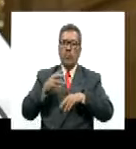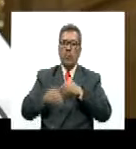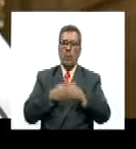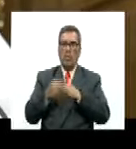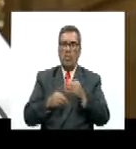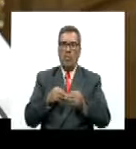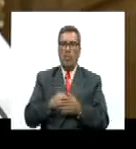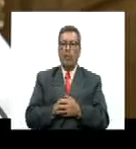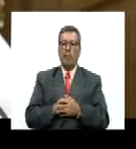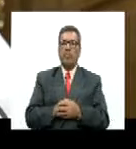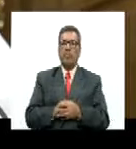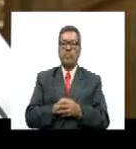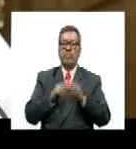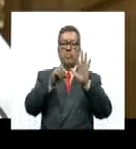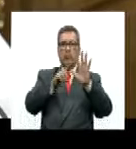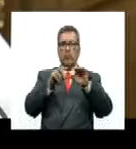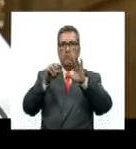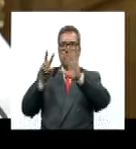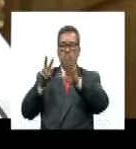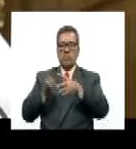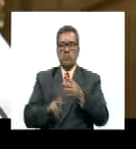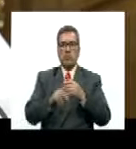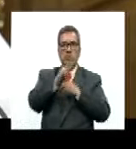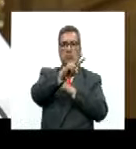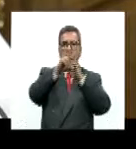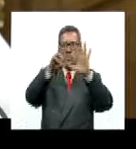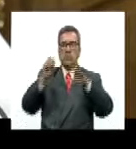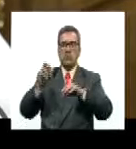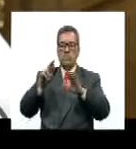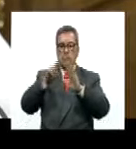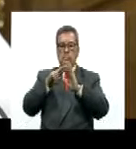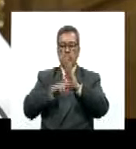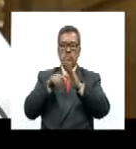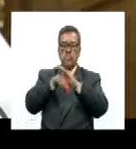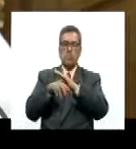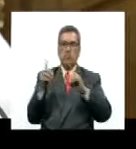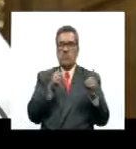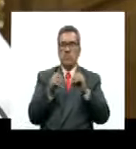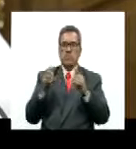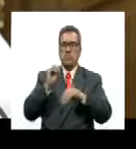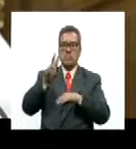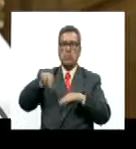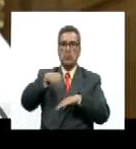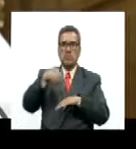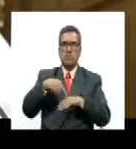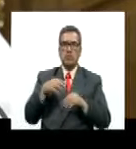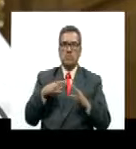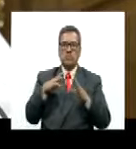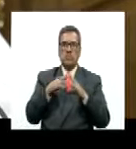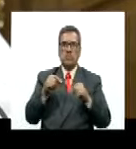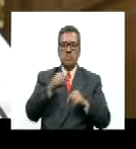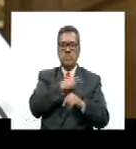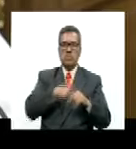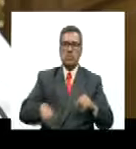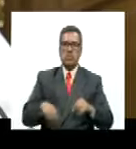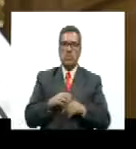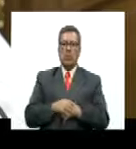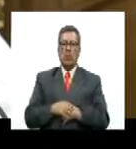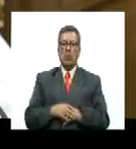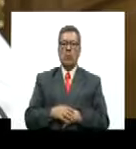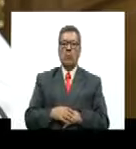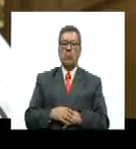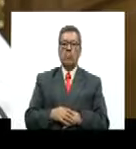en los artículos 67 y 70 del Reglamento Interior y debates de la Asamblea Nacional. Es todo, ciudadano